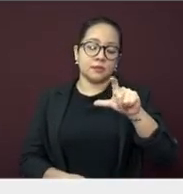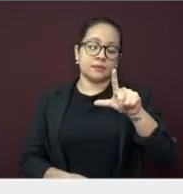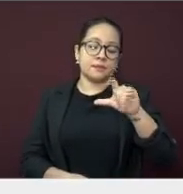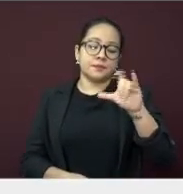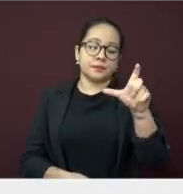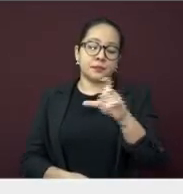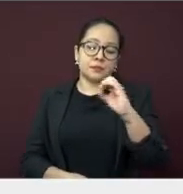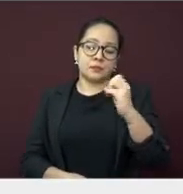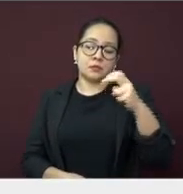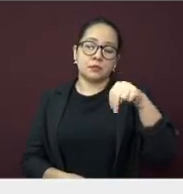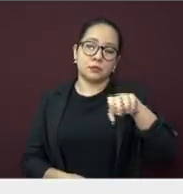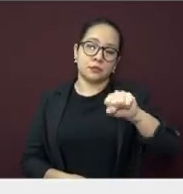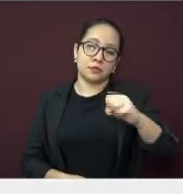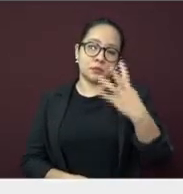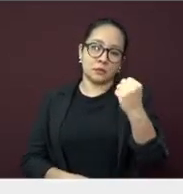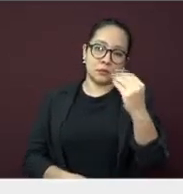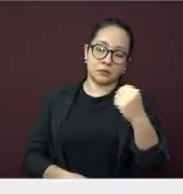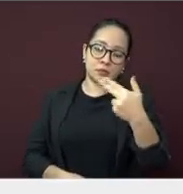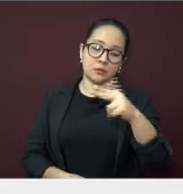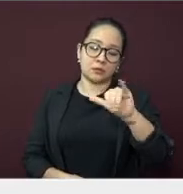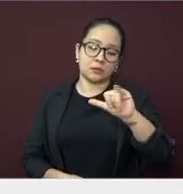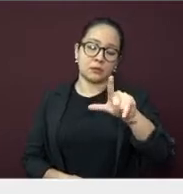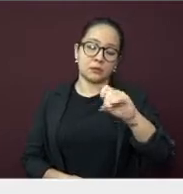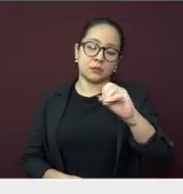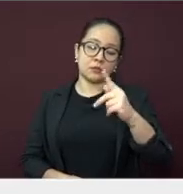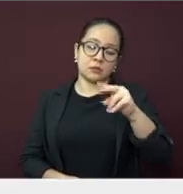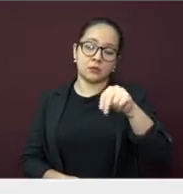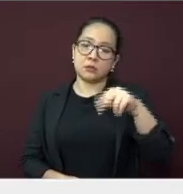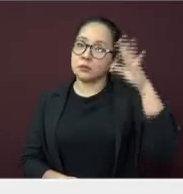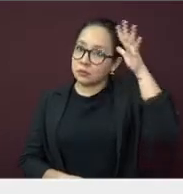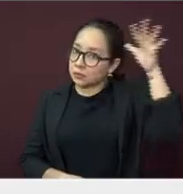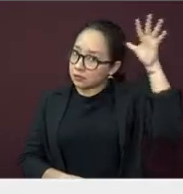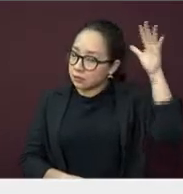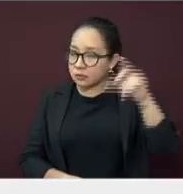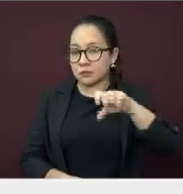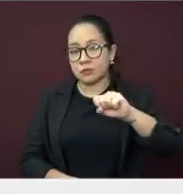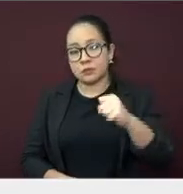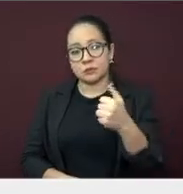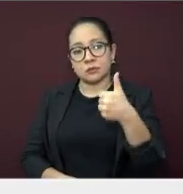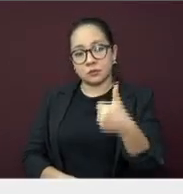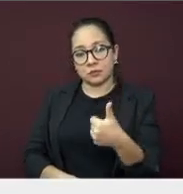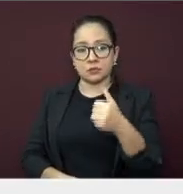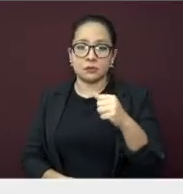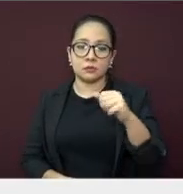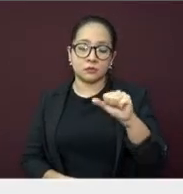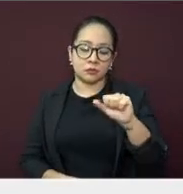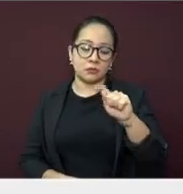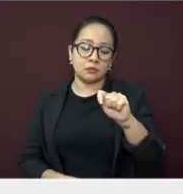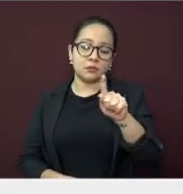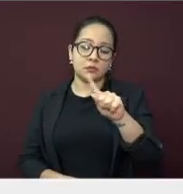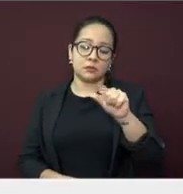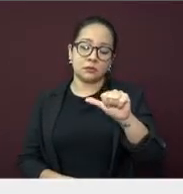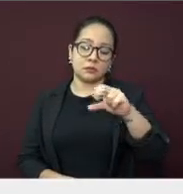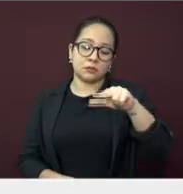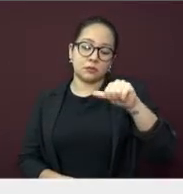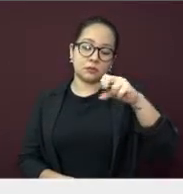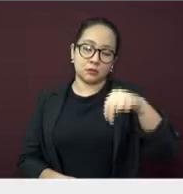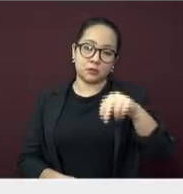huiloapan de cuauhtémoc 66 axa kan con 61 chico